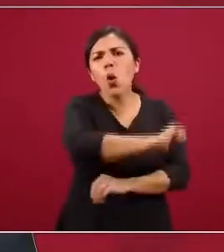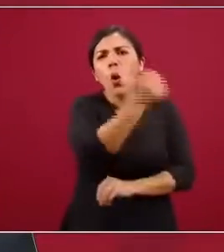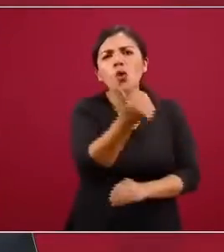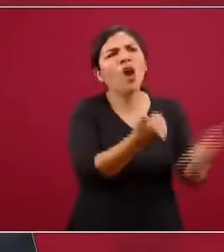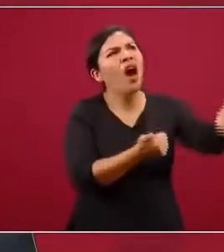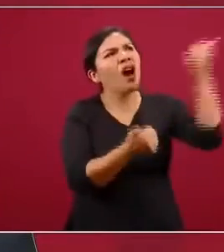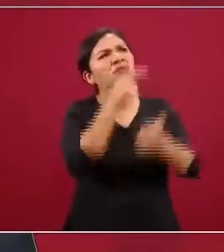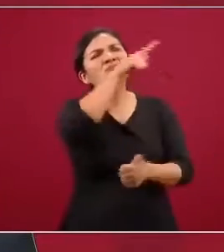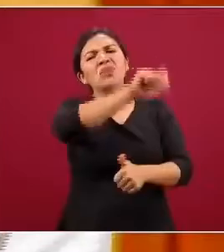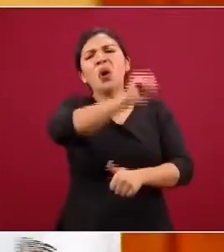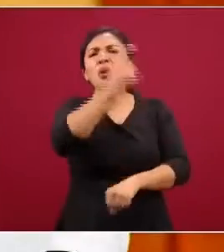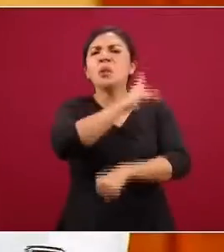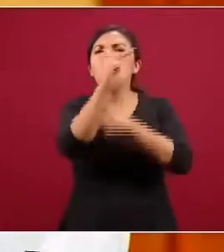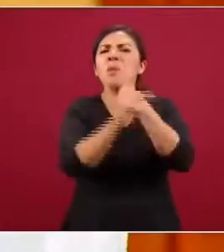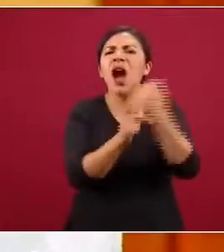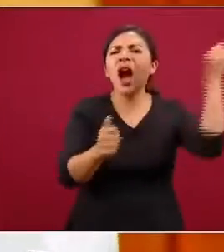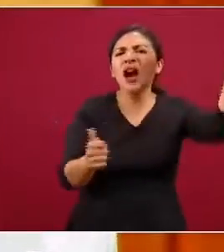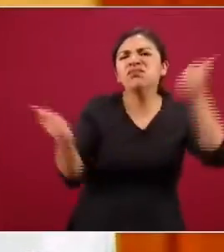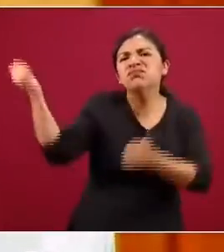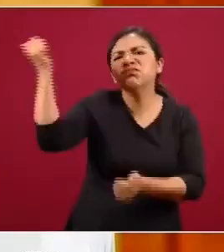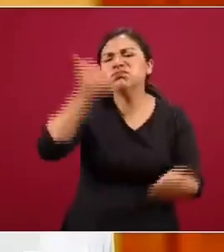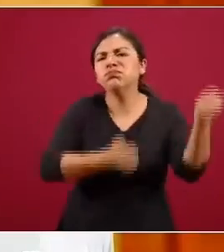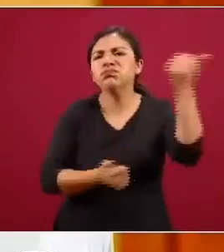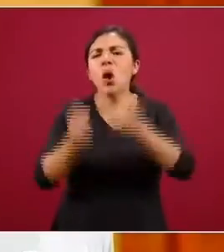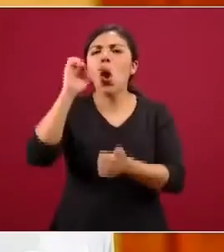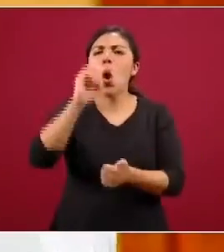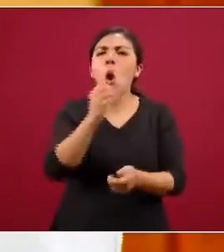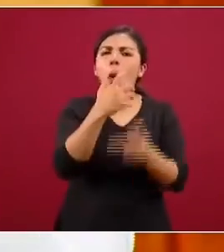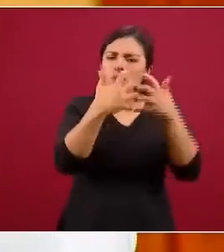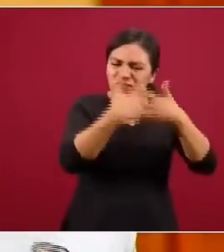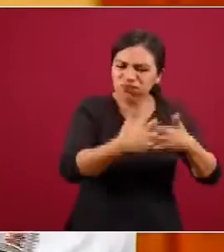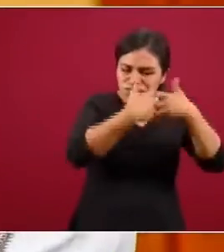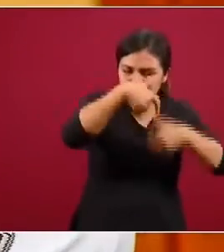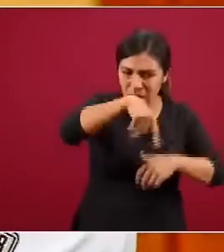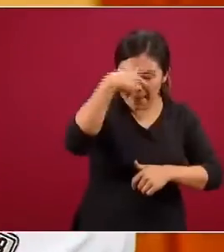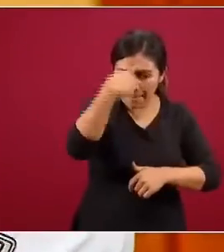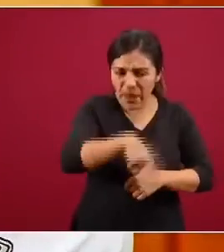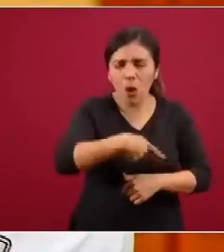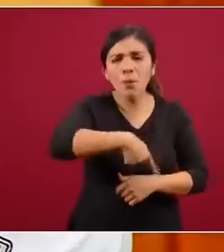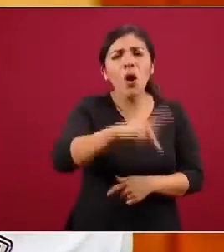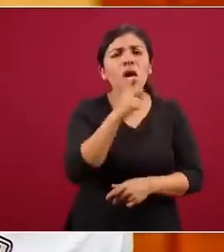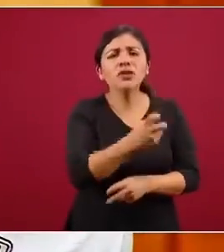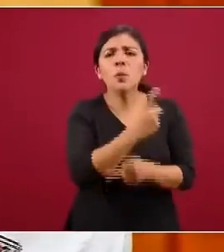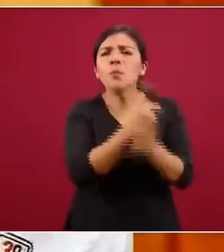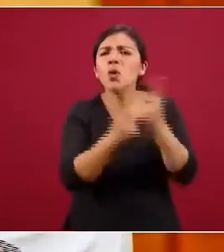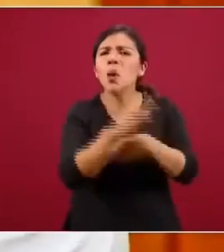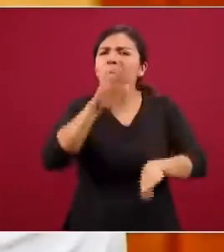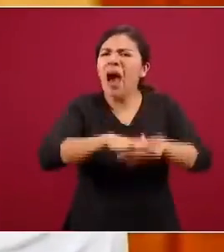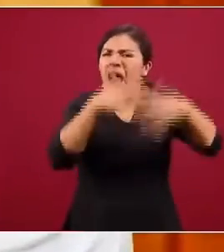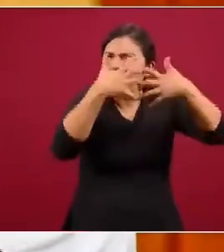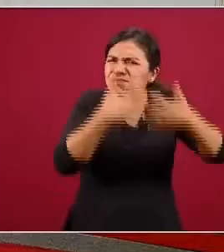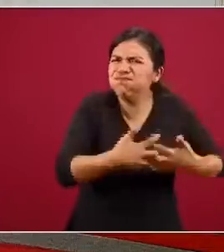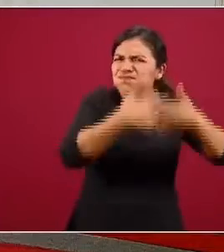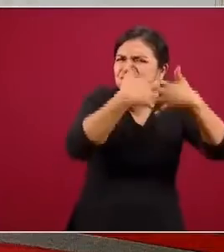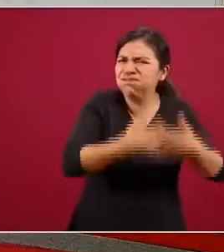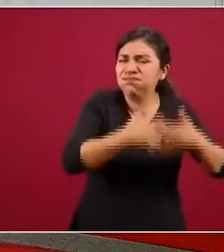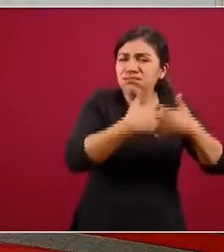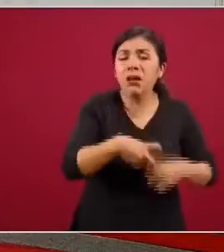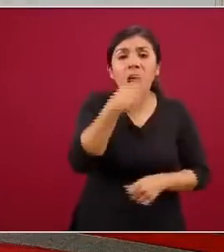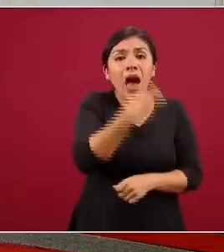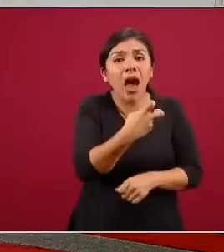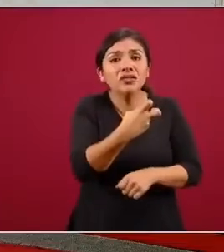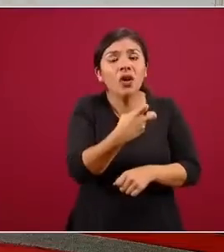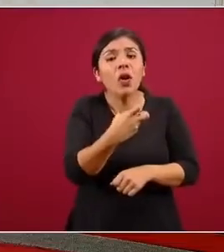del exterior o a través de productoras en México estos productos ultraprocesados. Y eso